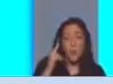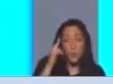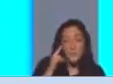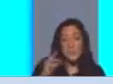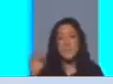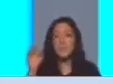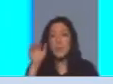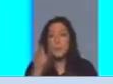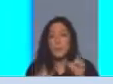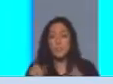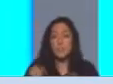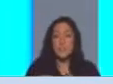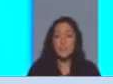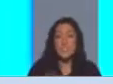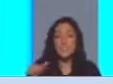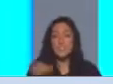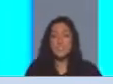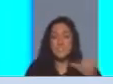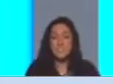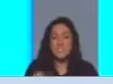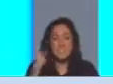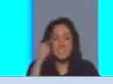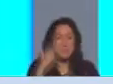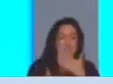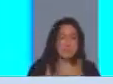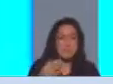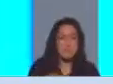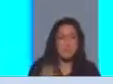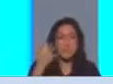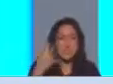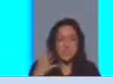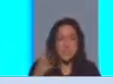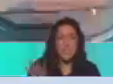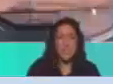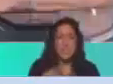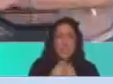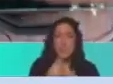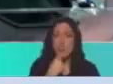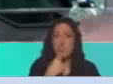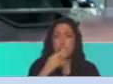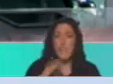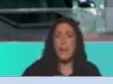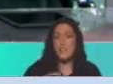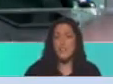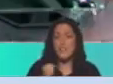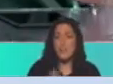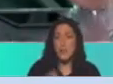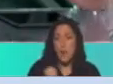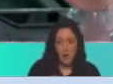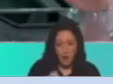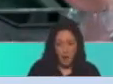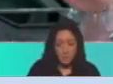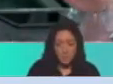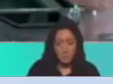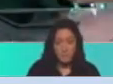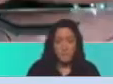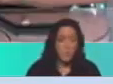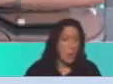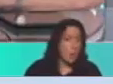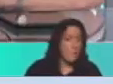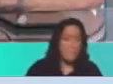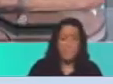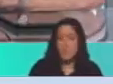científicos y técnicos de altísima capacitación y se trabajó durante 11 años están funcionando a la perfección